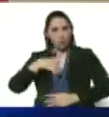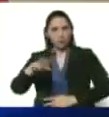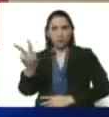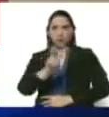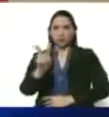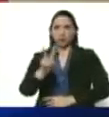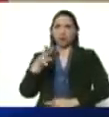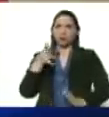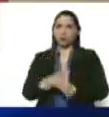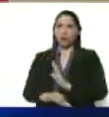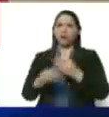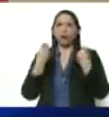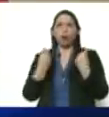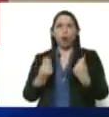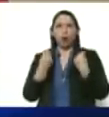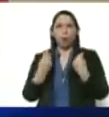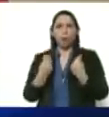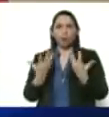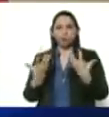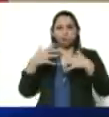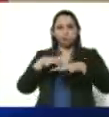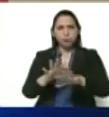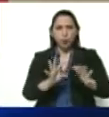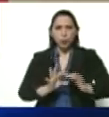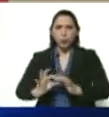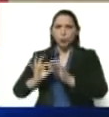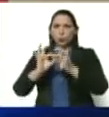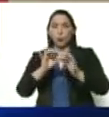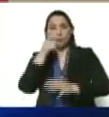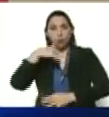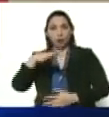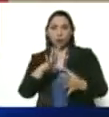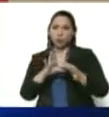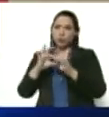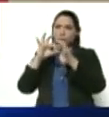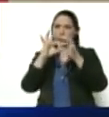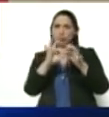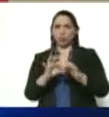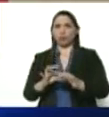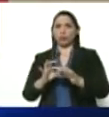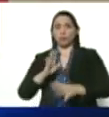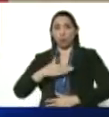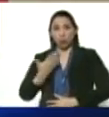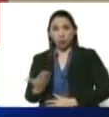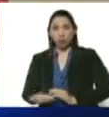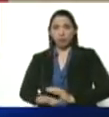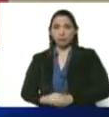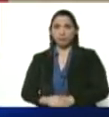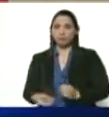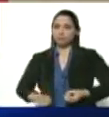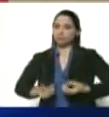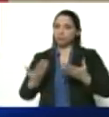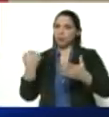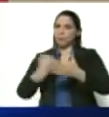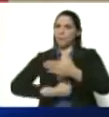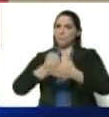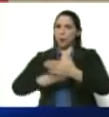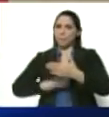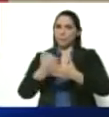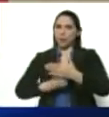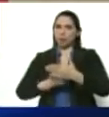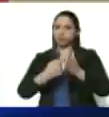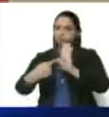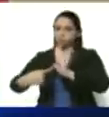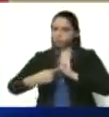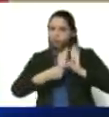venezolano sobre cómo en conjunto, en unión, un pueblo unido ha podido dar esta batalla